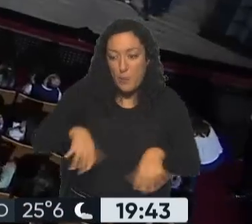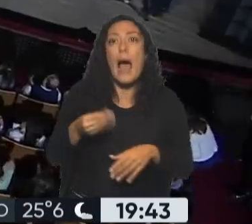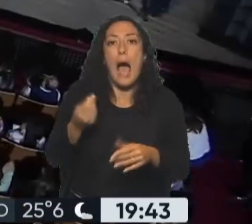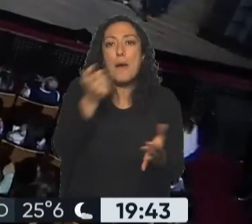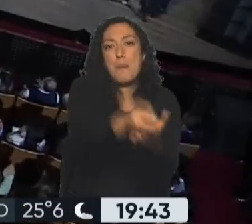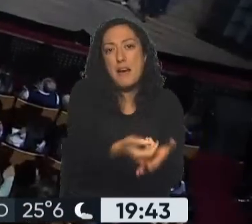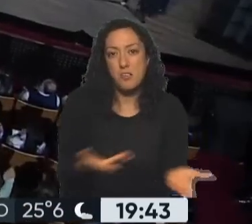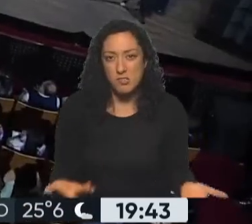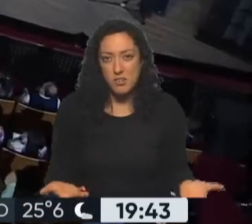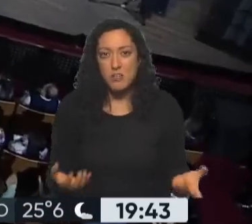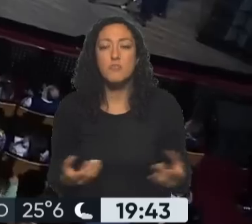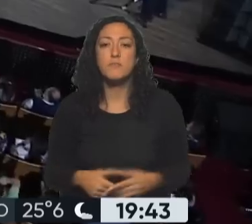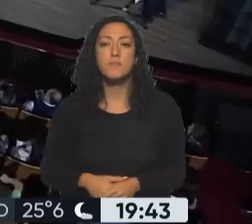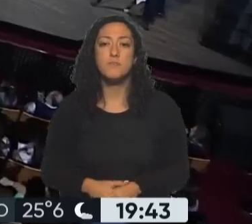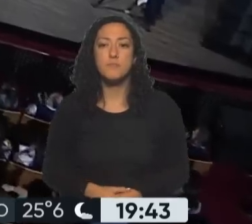nos pasa